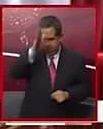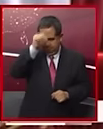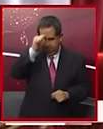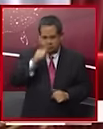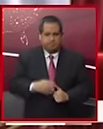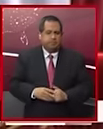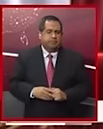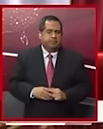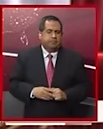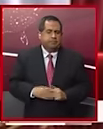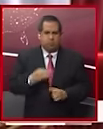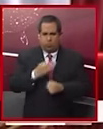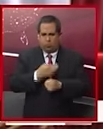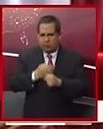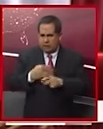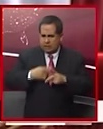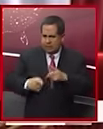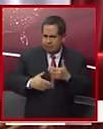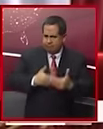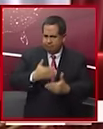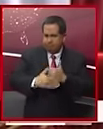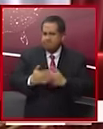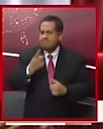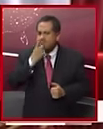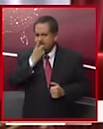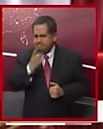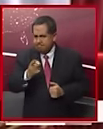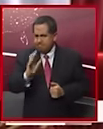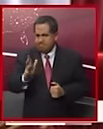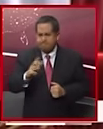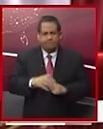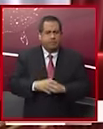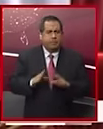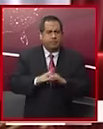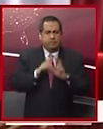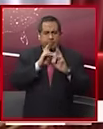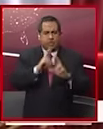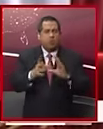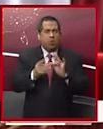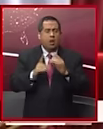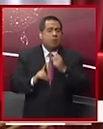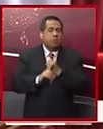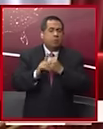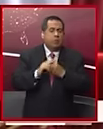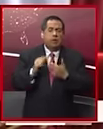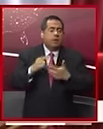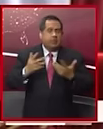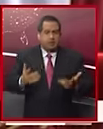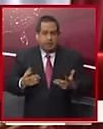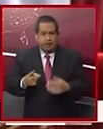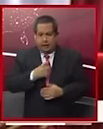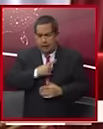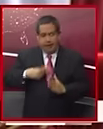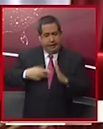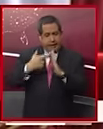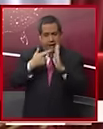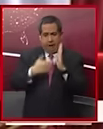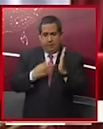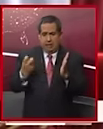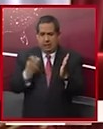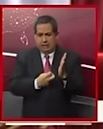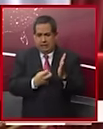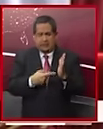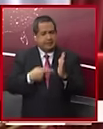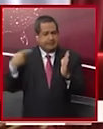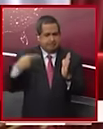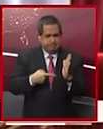de estas jornadas intensas dijimos, señores, la resolución del problemario debe de ser el reglamento.